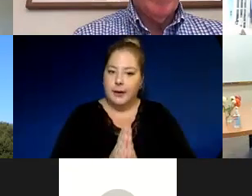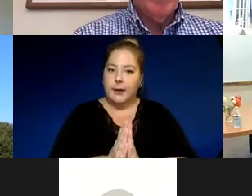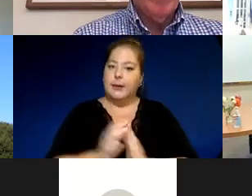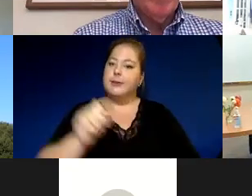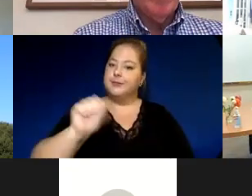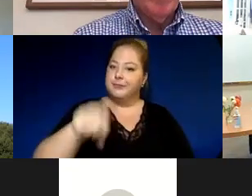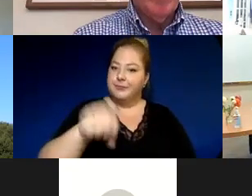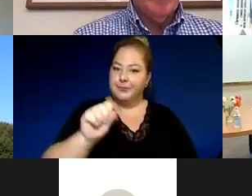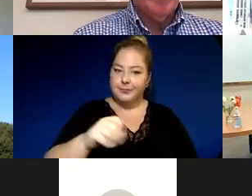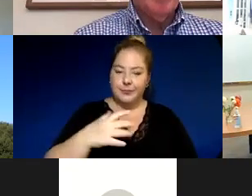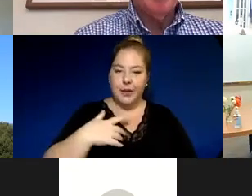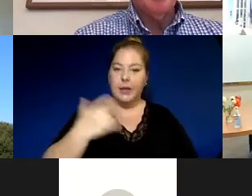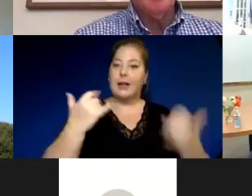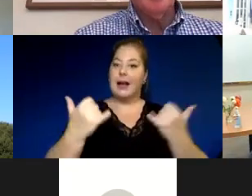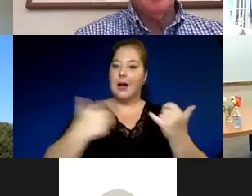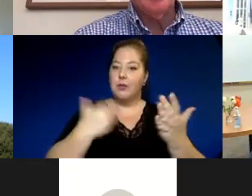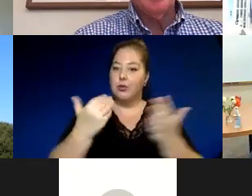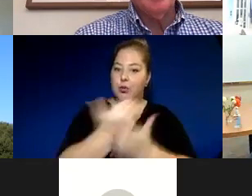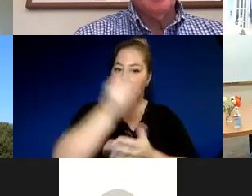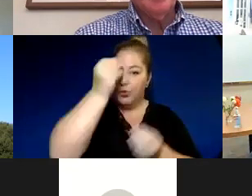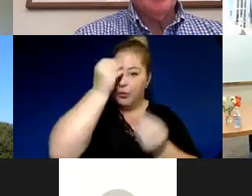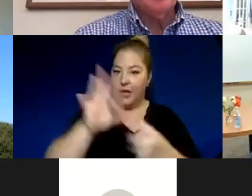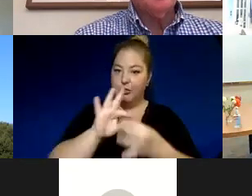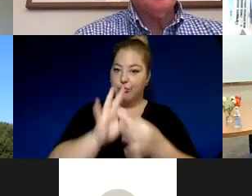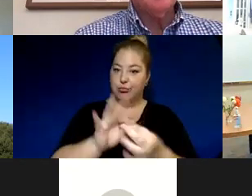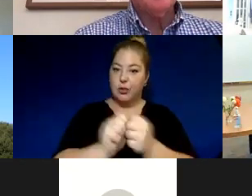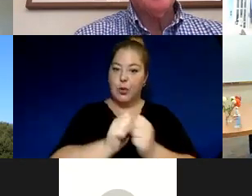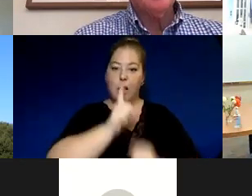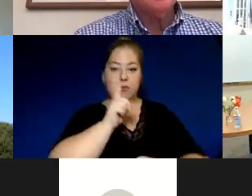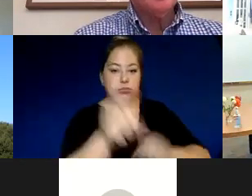de advertencia. Sí, gracias.